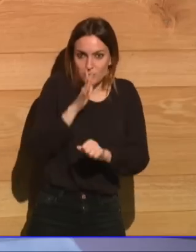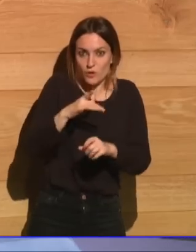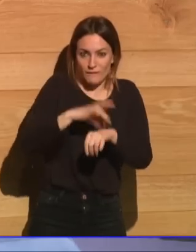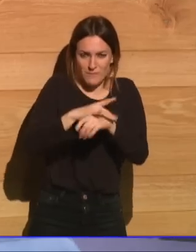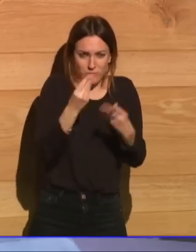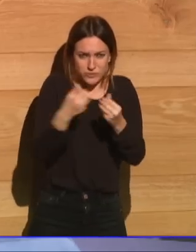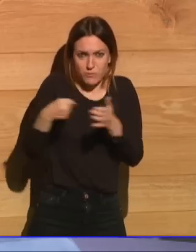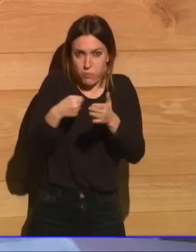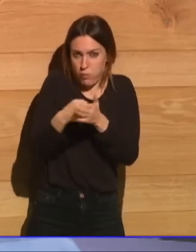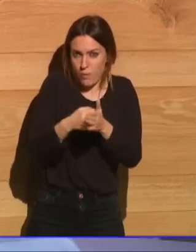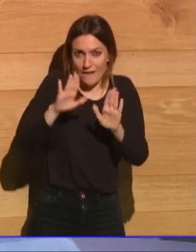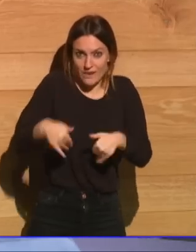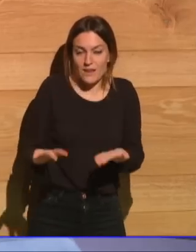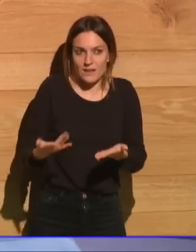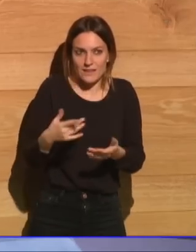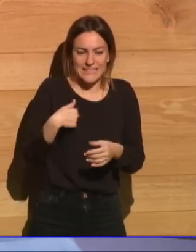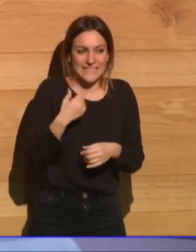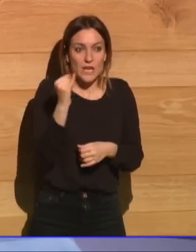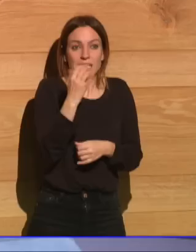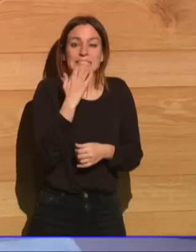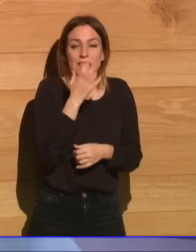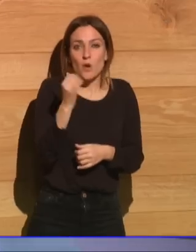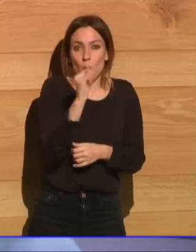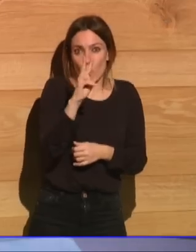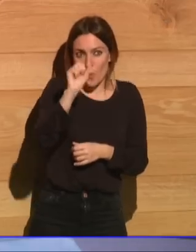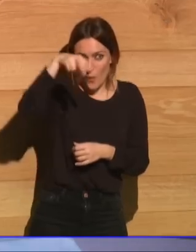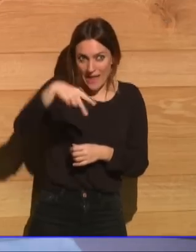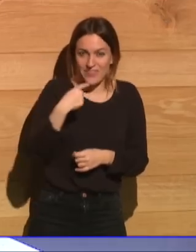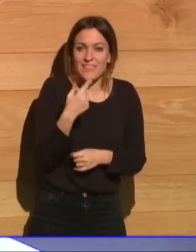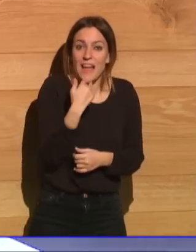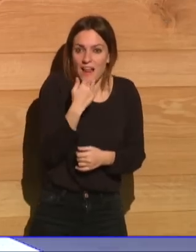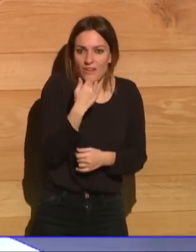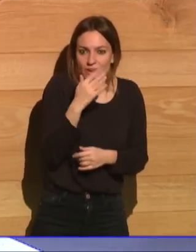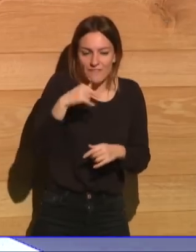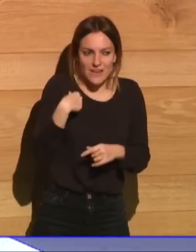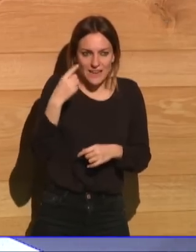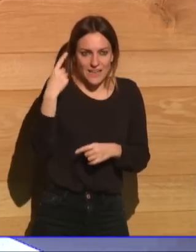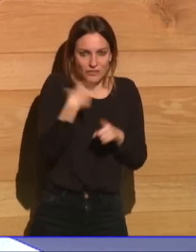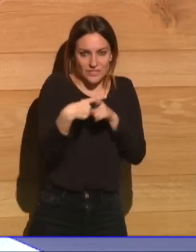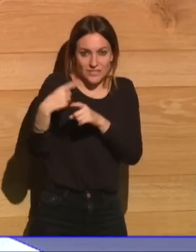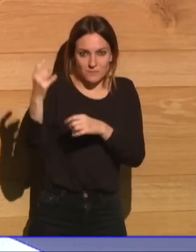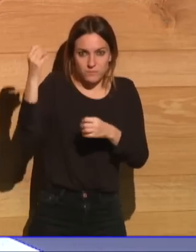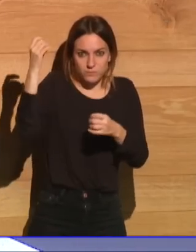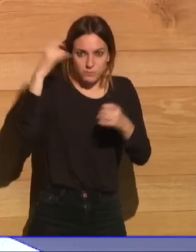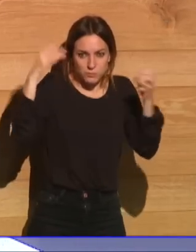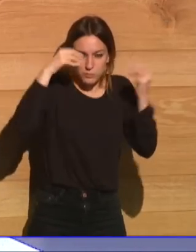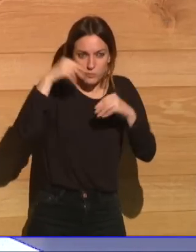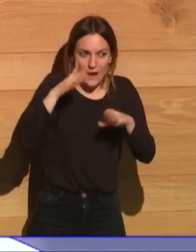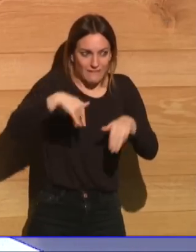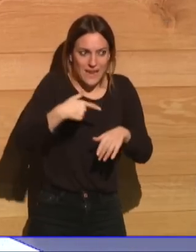vez. Pues cuando Juan dice algo, se te ocurren tantas cosas que no dices ninguna. Exactamente, te